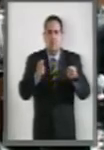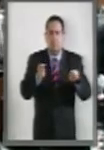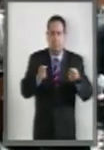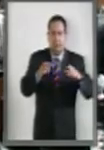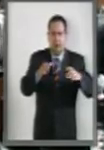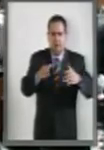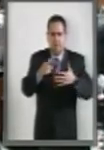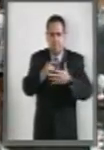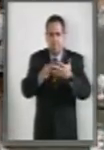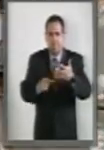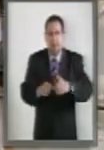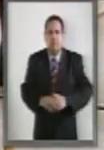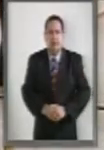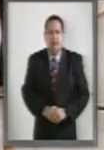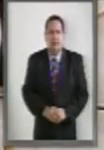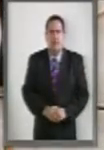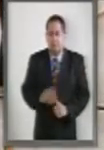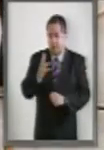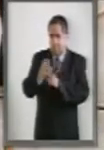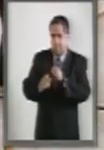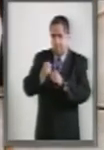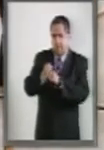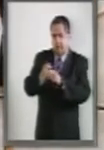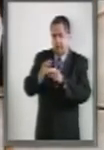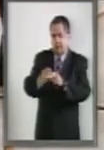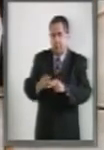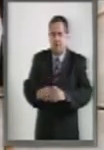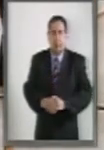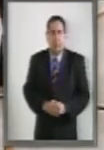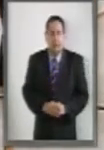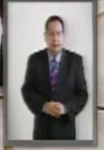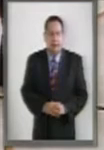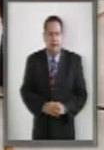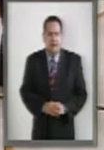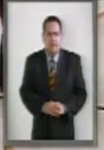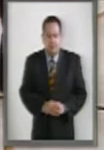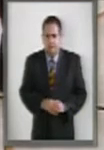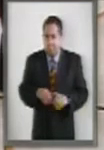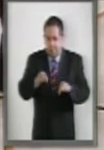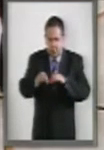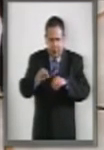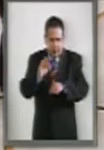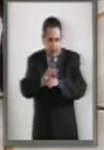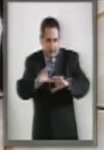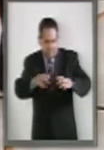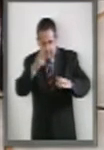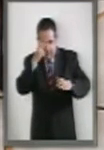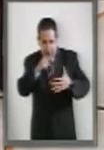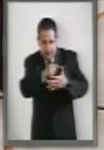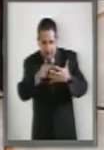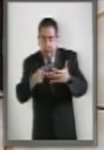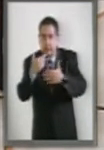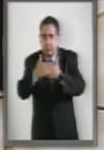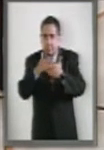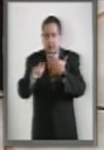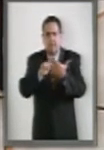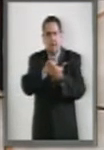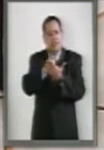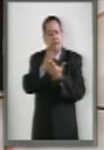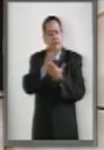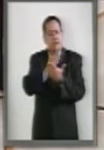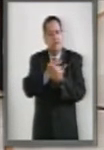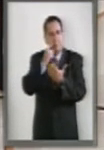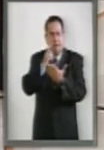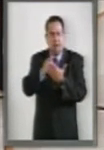estos últimos 4 años. Trabajar para México y legislar para mejorar el entorno y